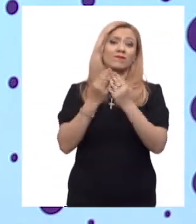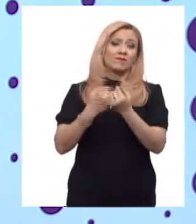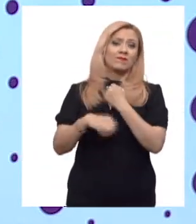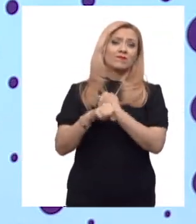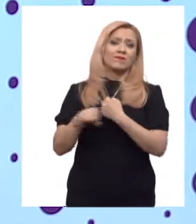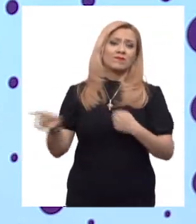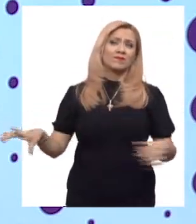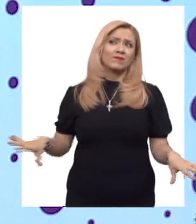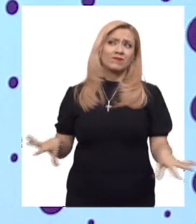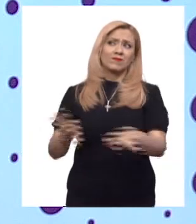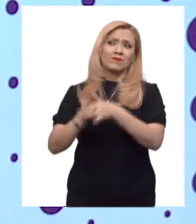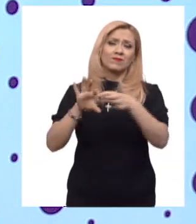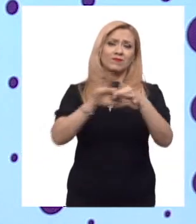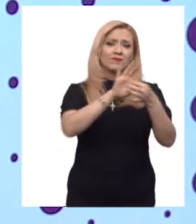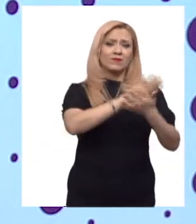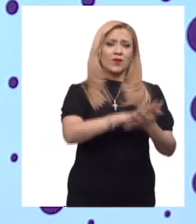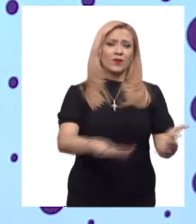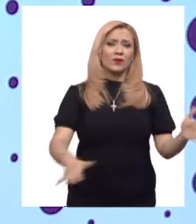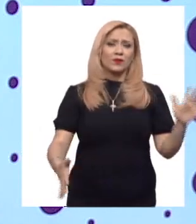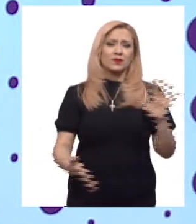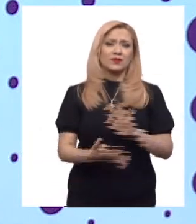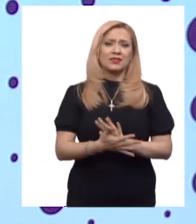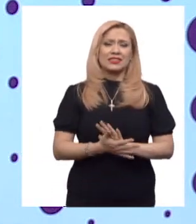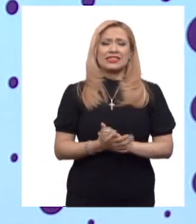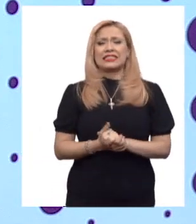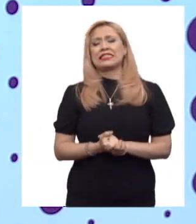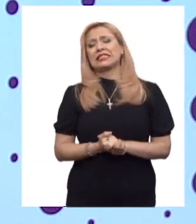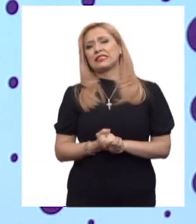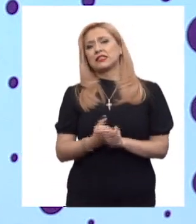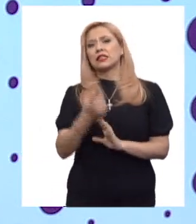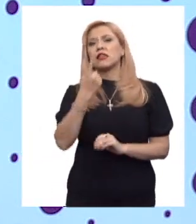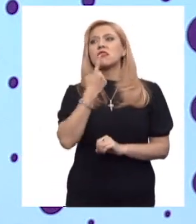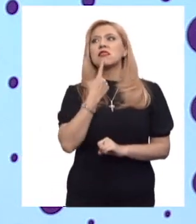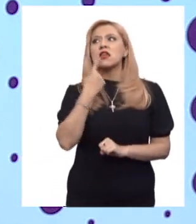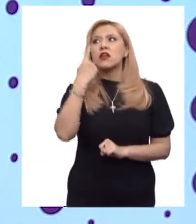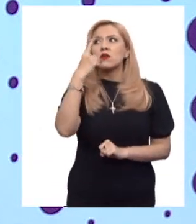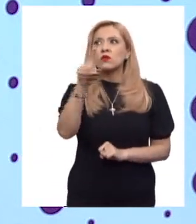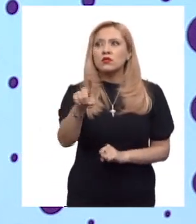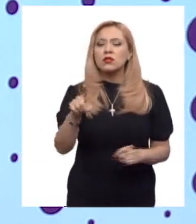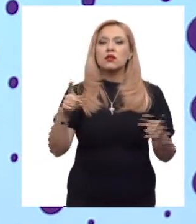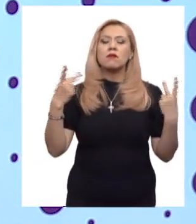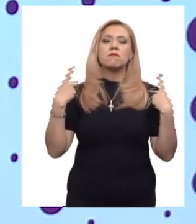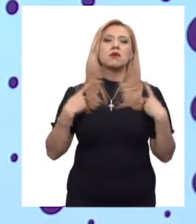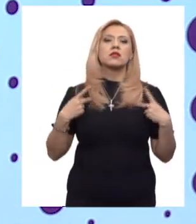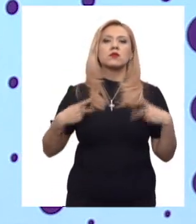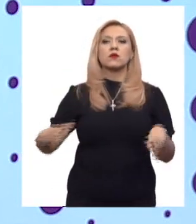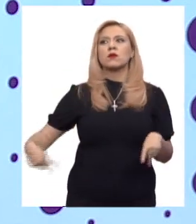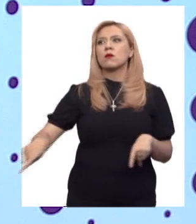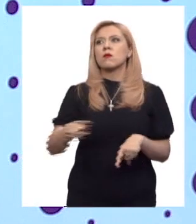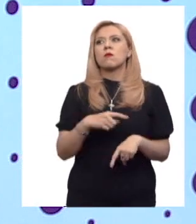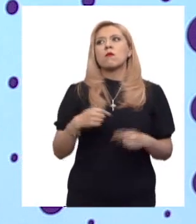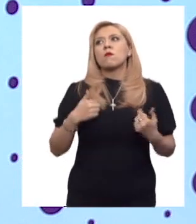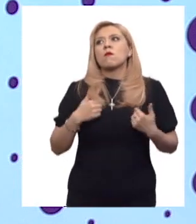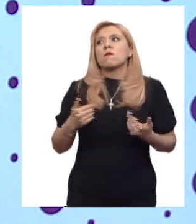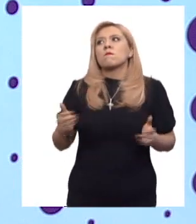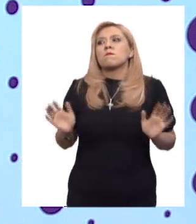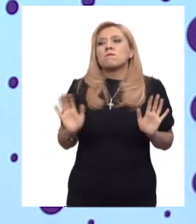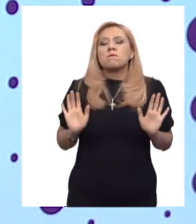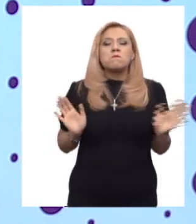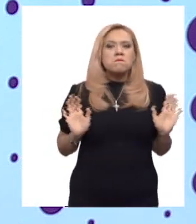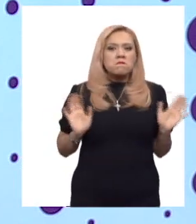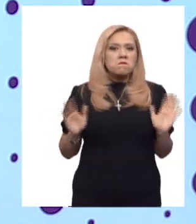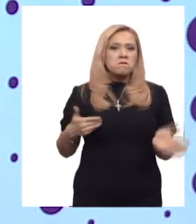Entonces, prácticamente la cultura de denuncia es la gente que no está beneficiada de ese tipo